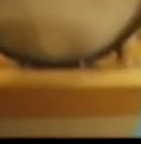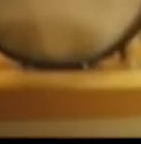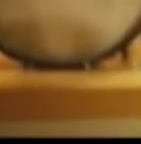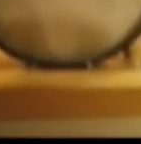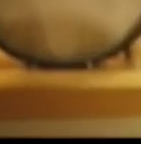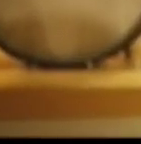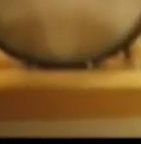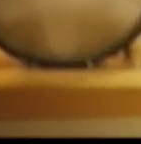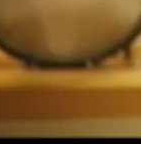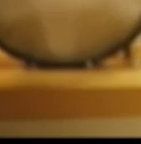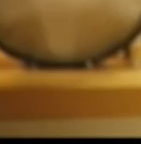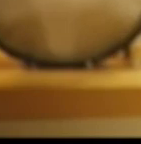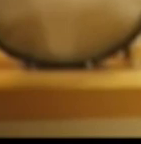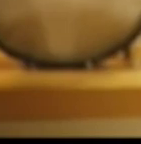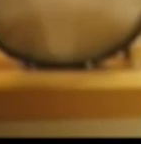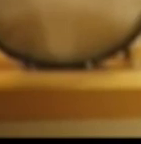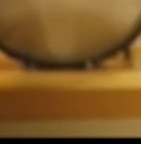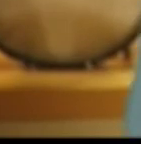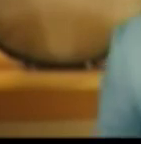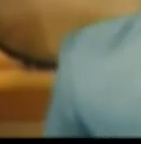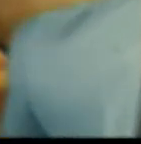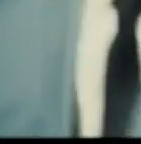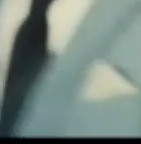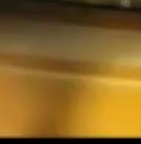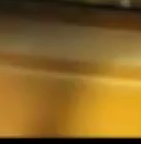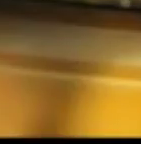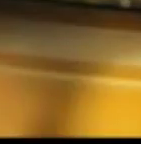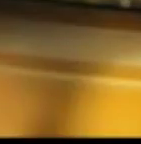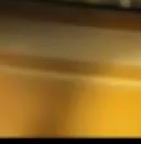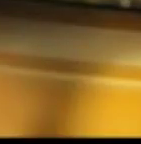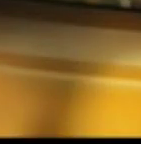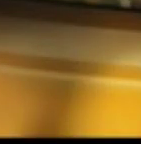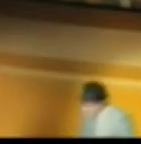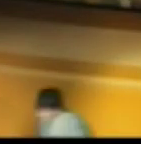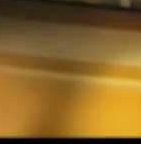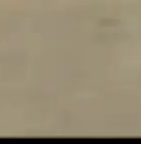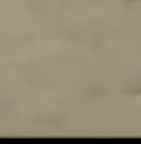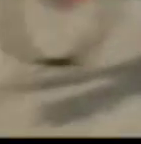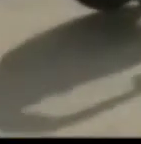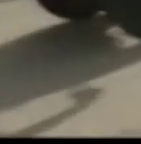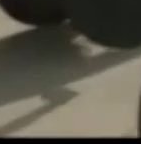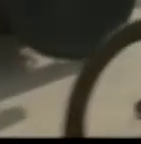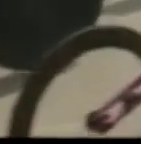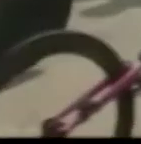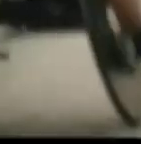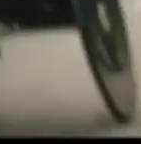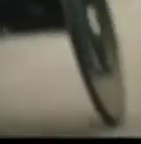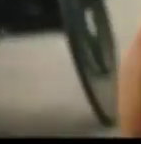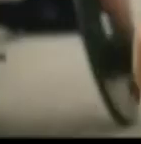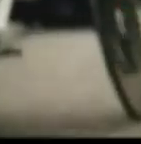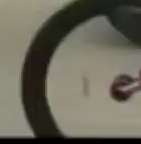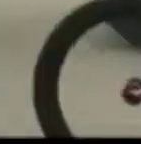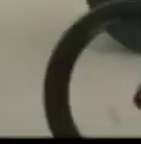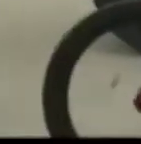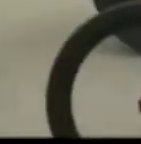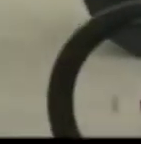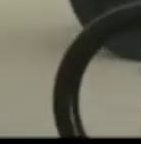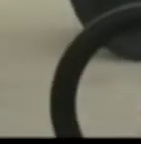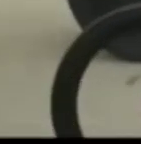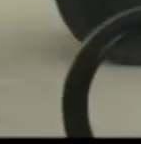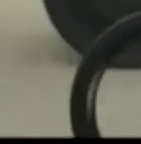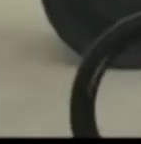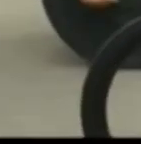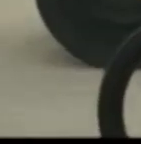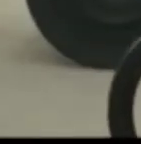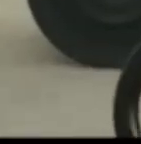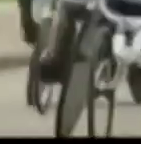Yes, I can, suddenly, yes, I can. Gee, I'm afraid to go on has turned into, yes,